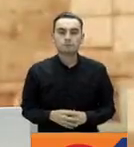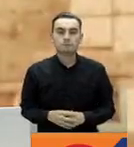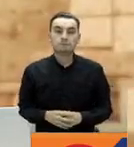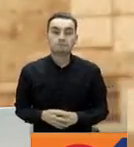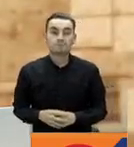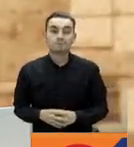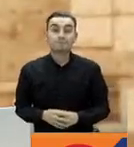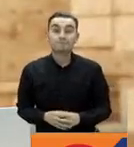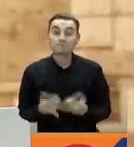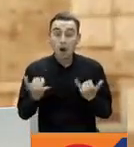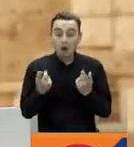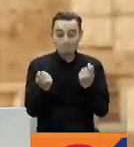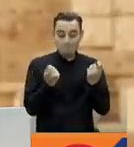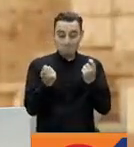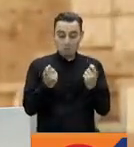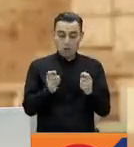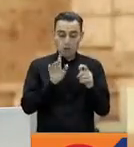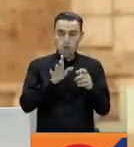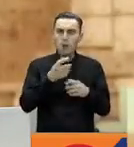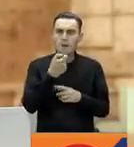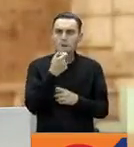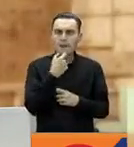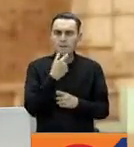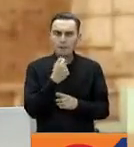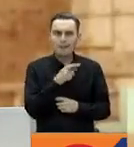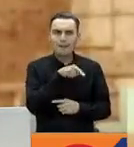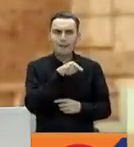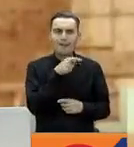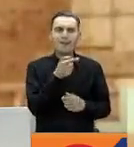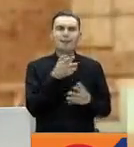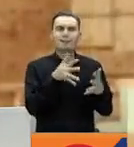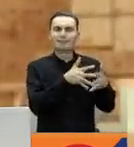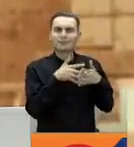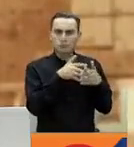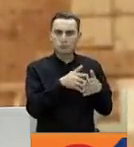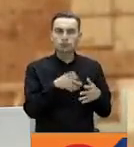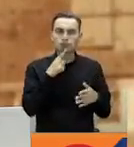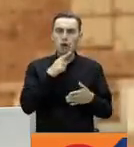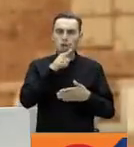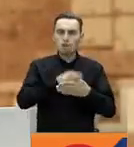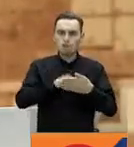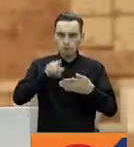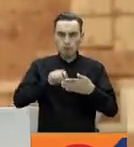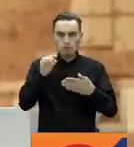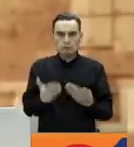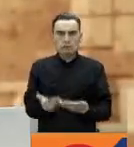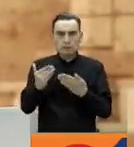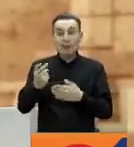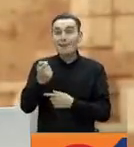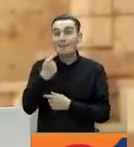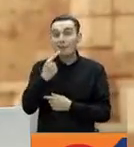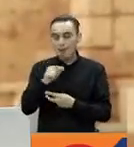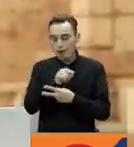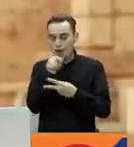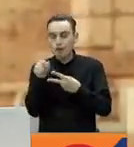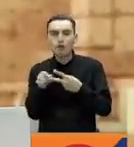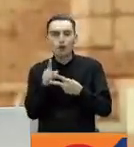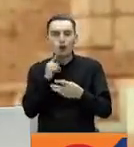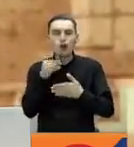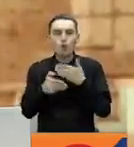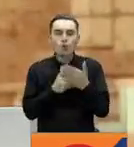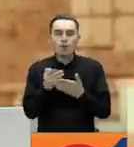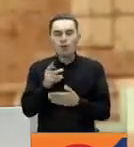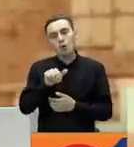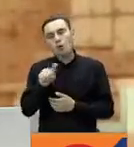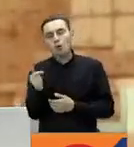El ente regulador de medicamentos de Estados Unidos anunció que autoriza el uso de una segunda pastilla anti-COVID como tratamiento